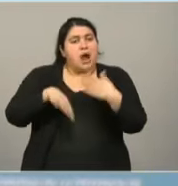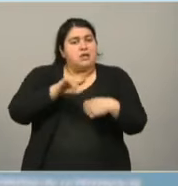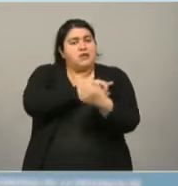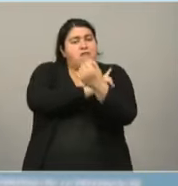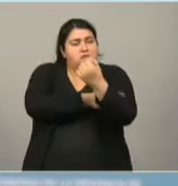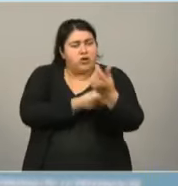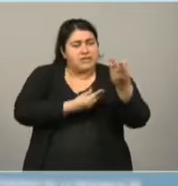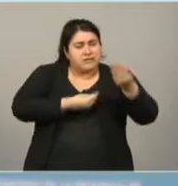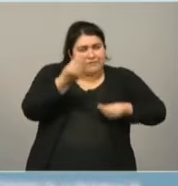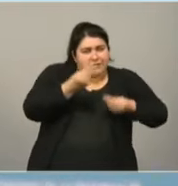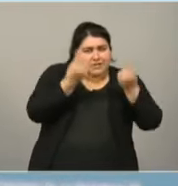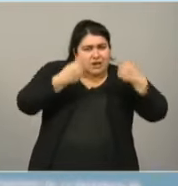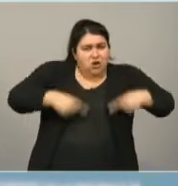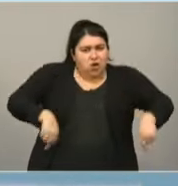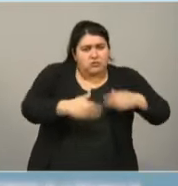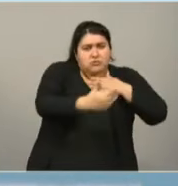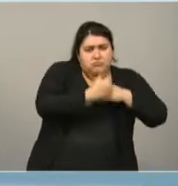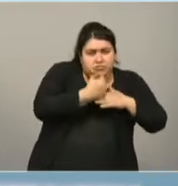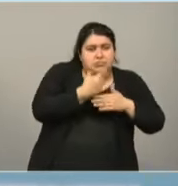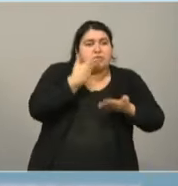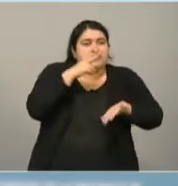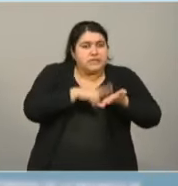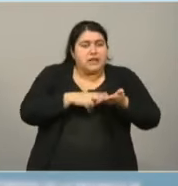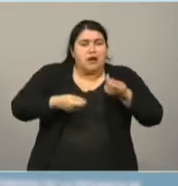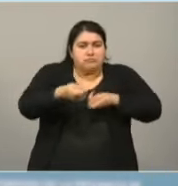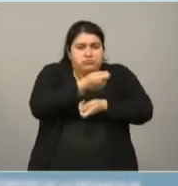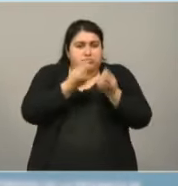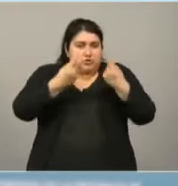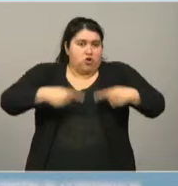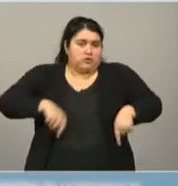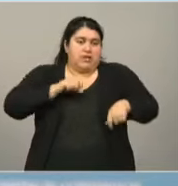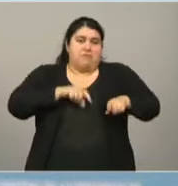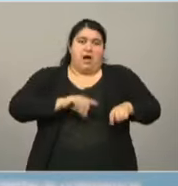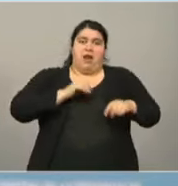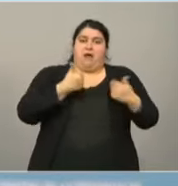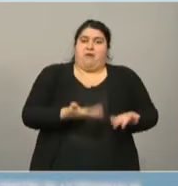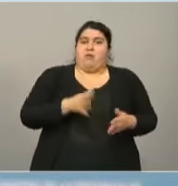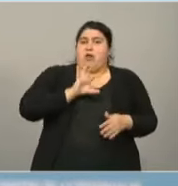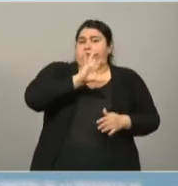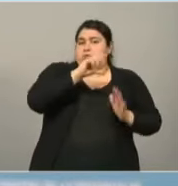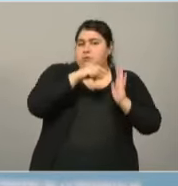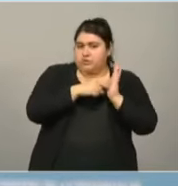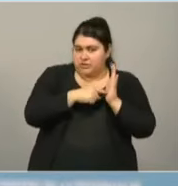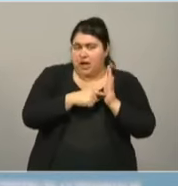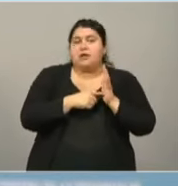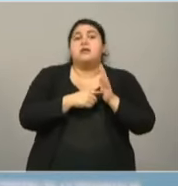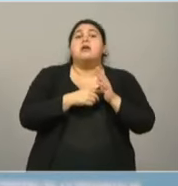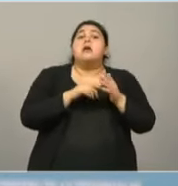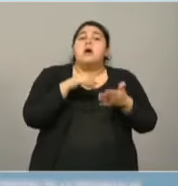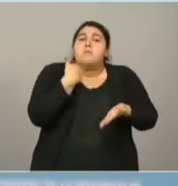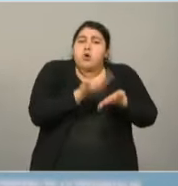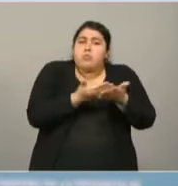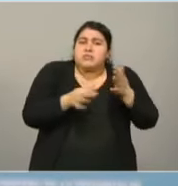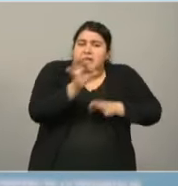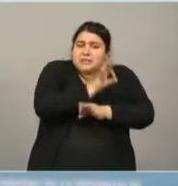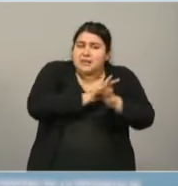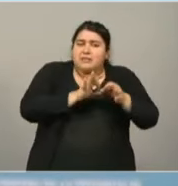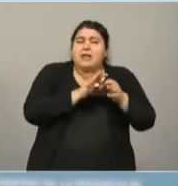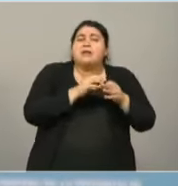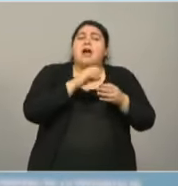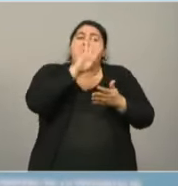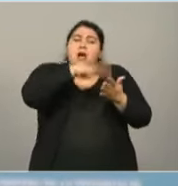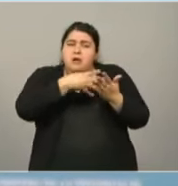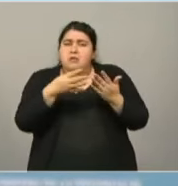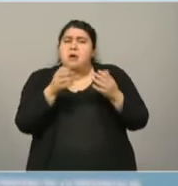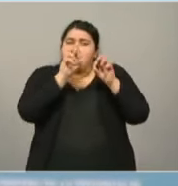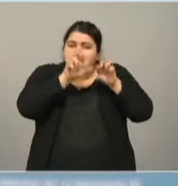financier amente y fiscalmente a la provincia de Buenos Aires la política de reestructuración de deuda que llevamos adelante que nos